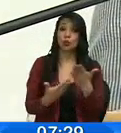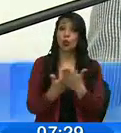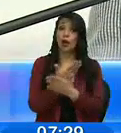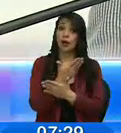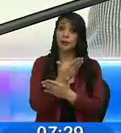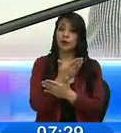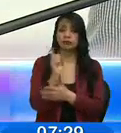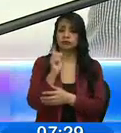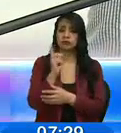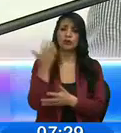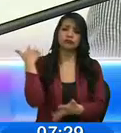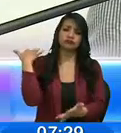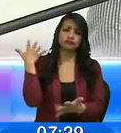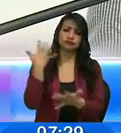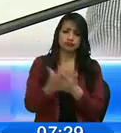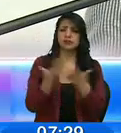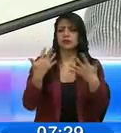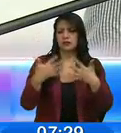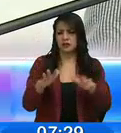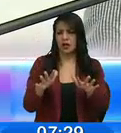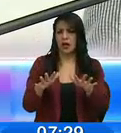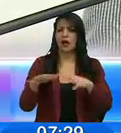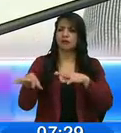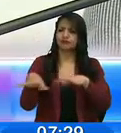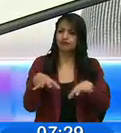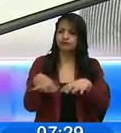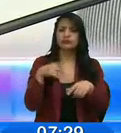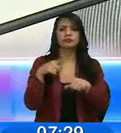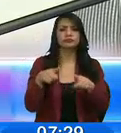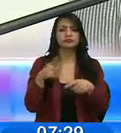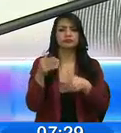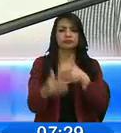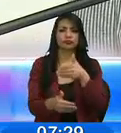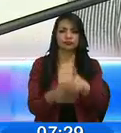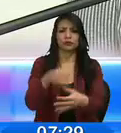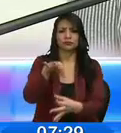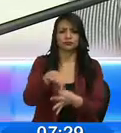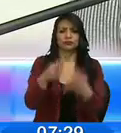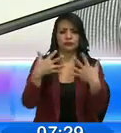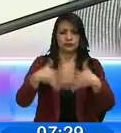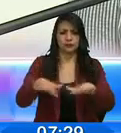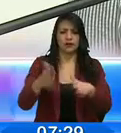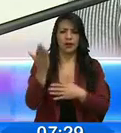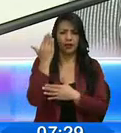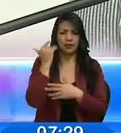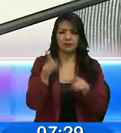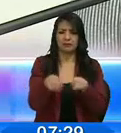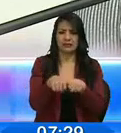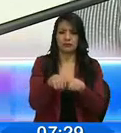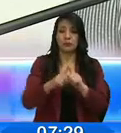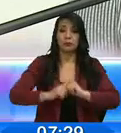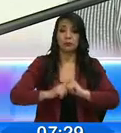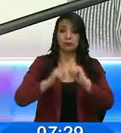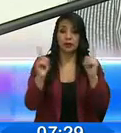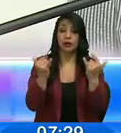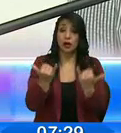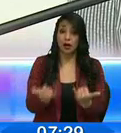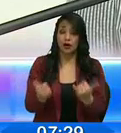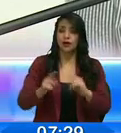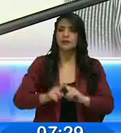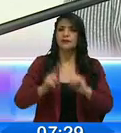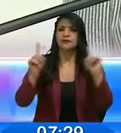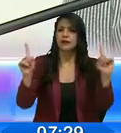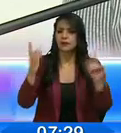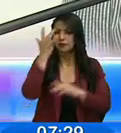se lo ha venido llevando en diferentes momentos, en los diferentes procesos electorales. Sin embargo, sí queremos marcar una